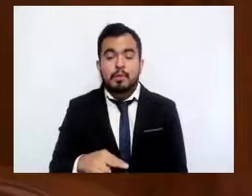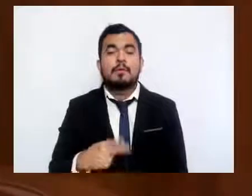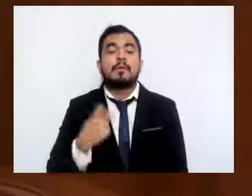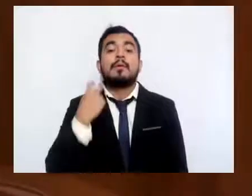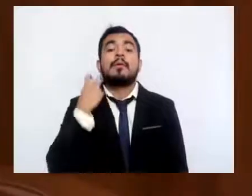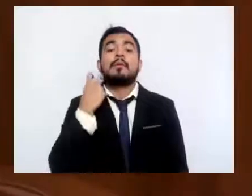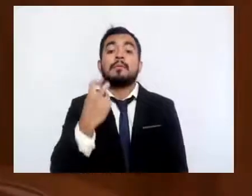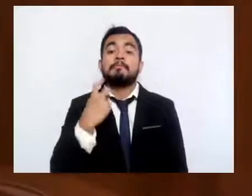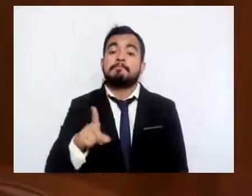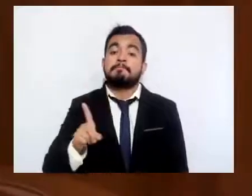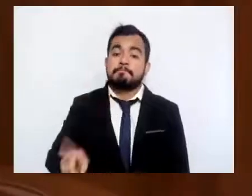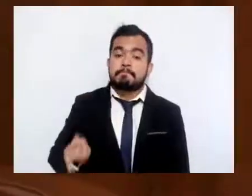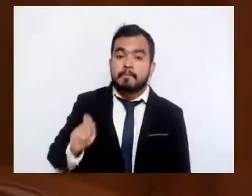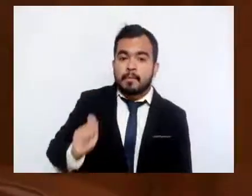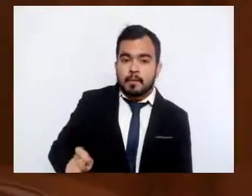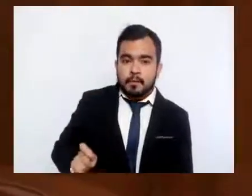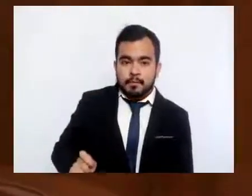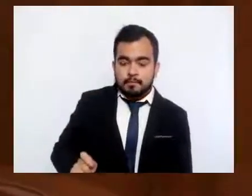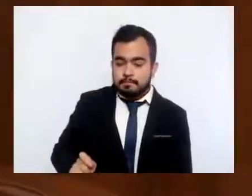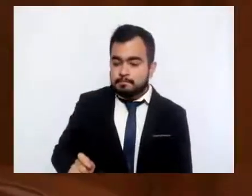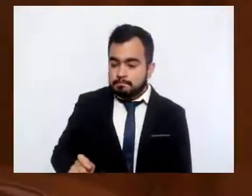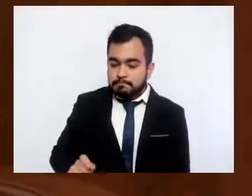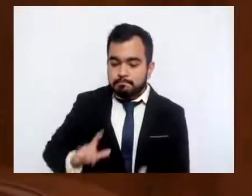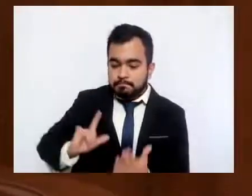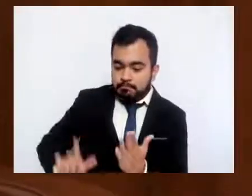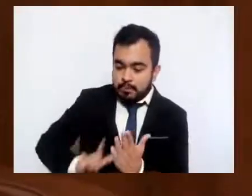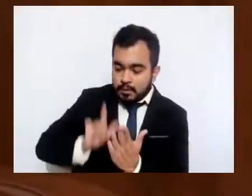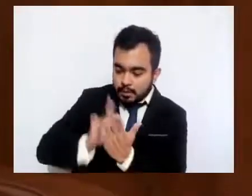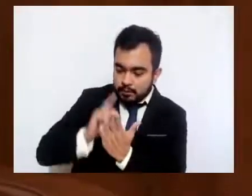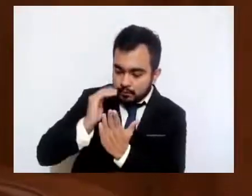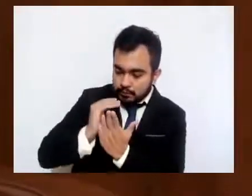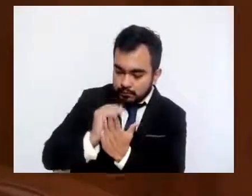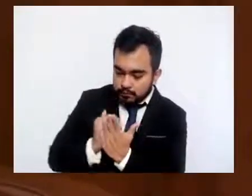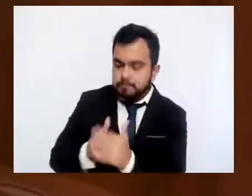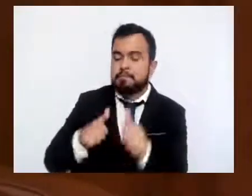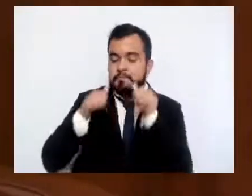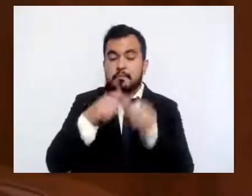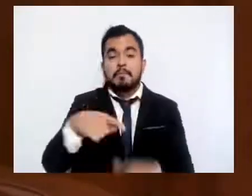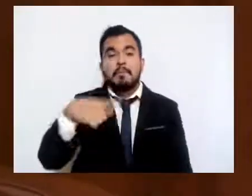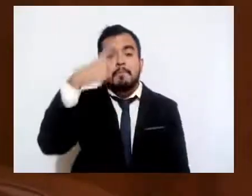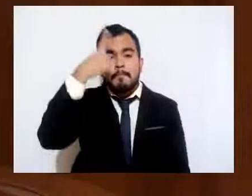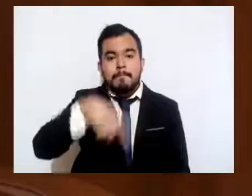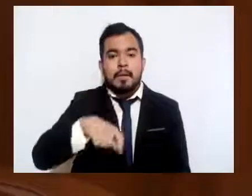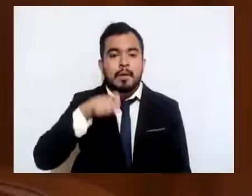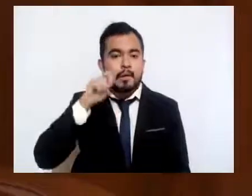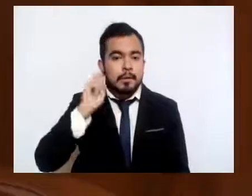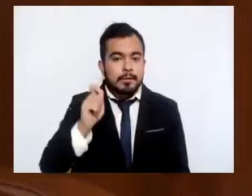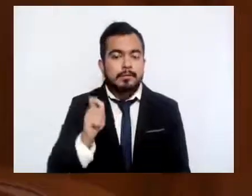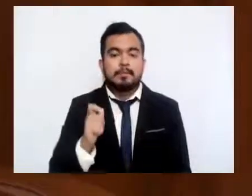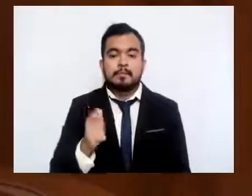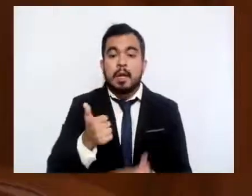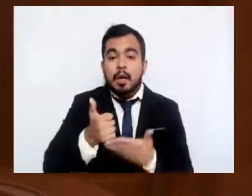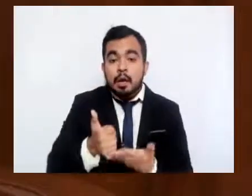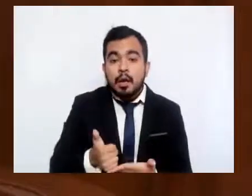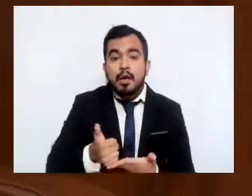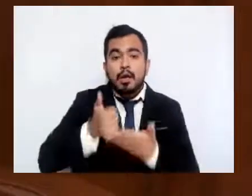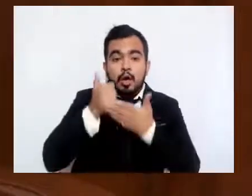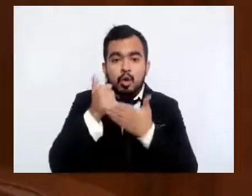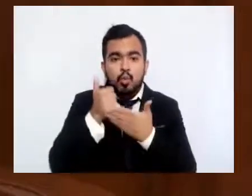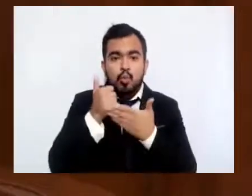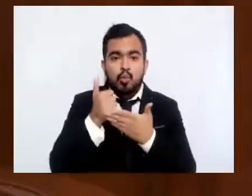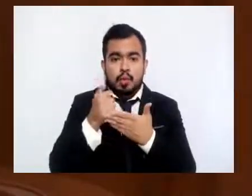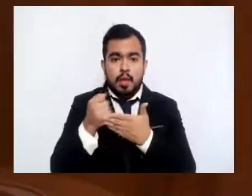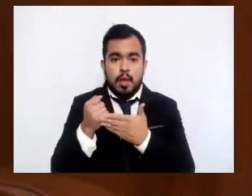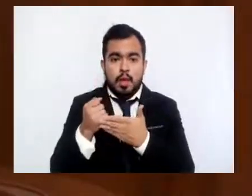la materia, a fin de contribuir a sobrellevar el impacto que genera en las familias